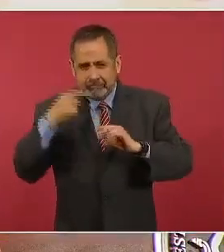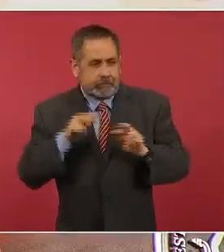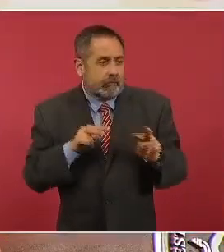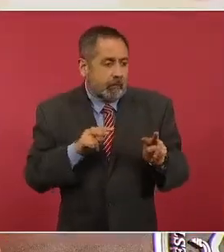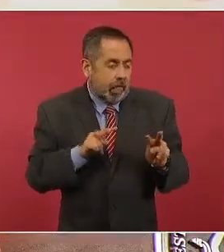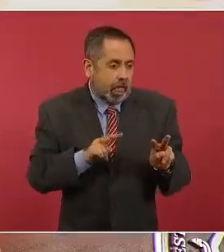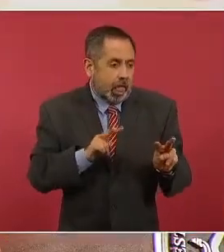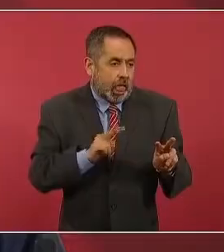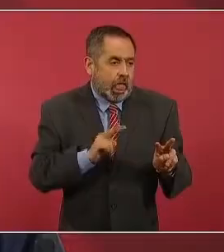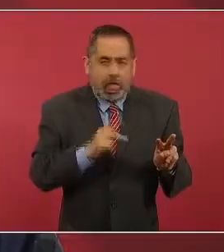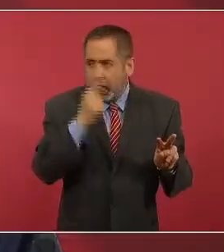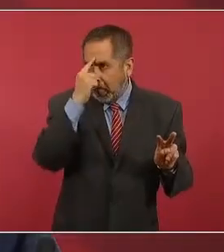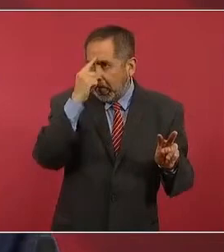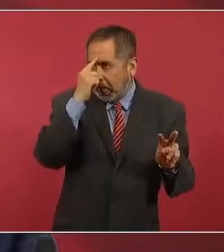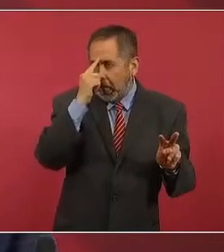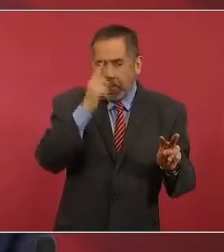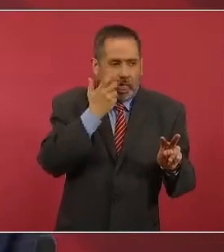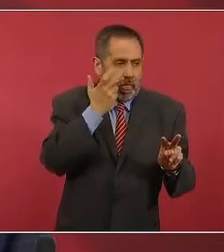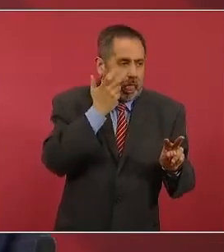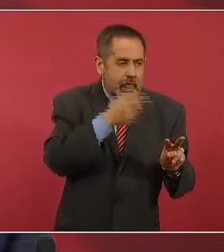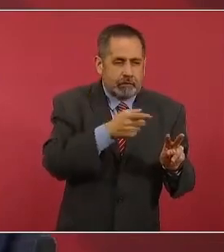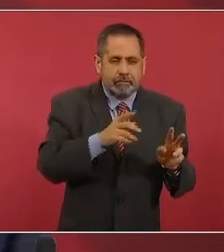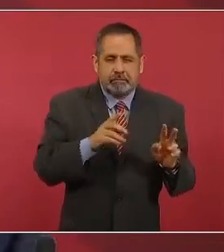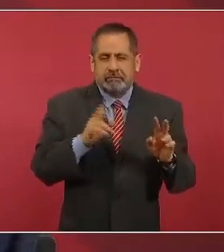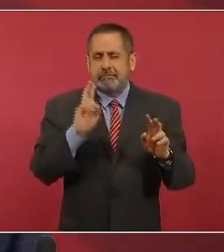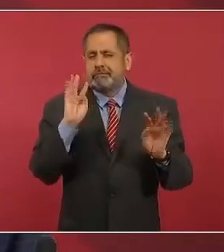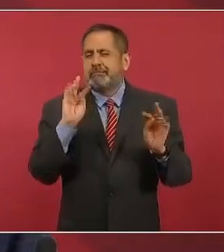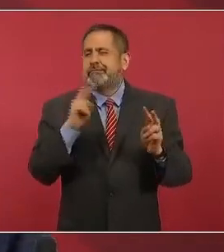alhajas, ropas de marca,